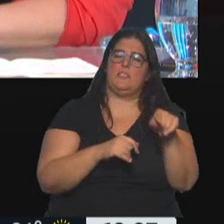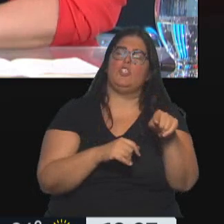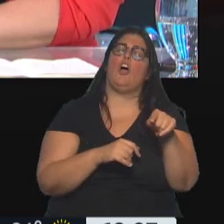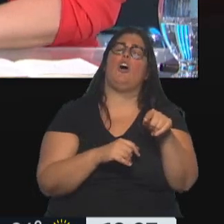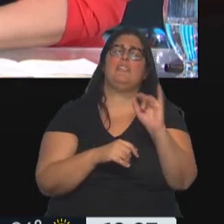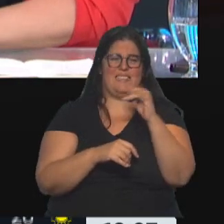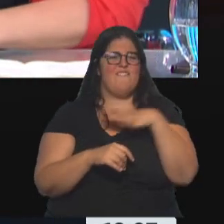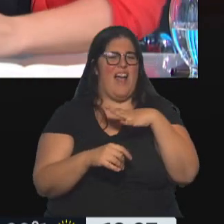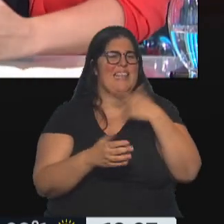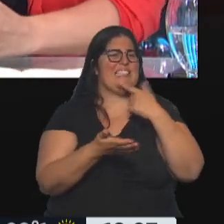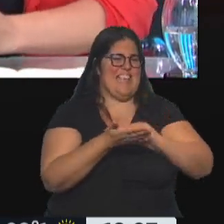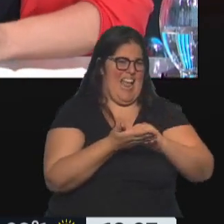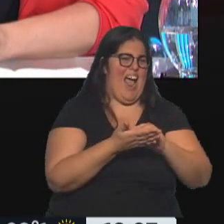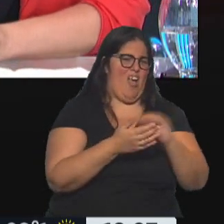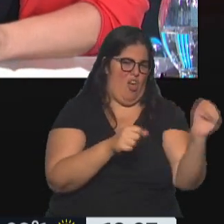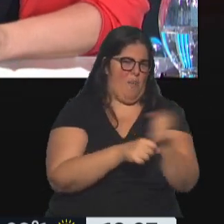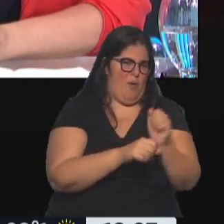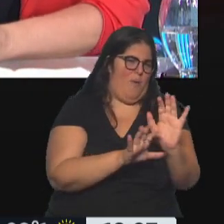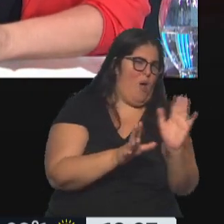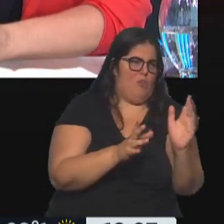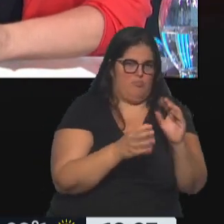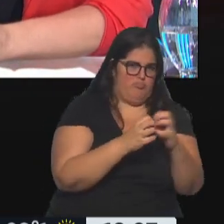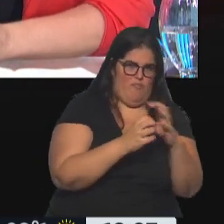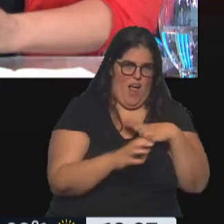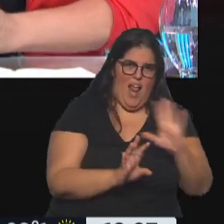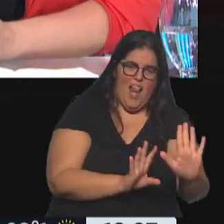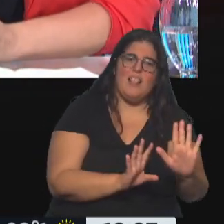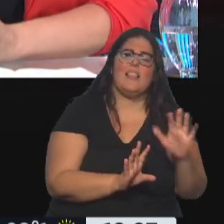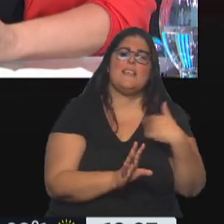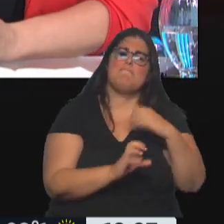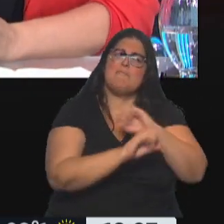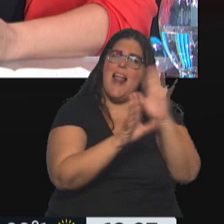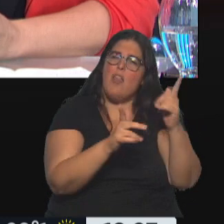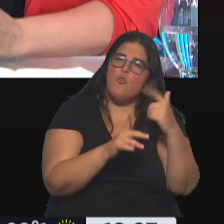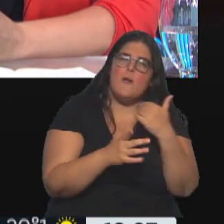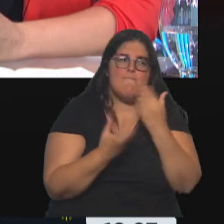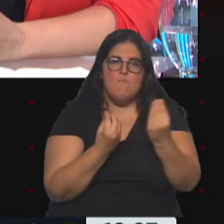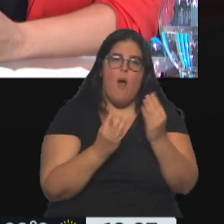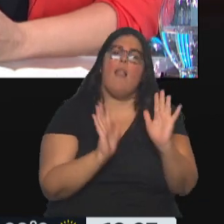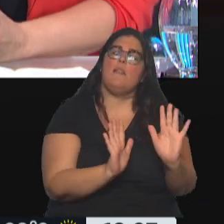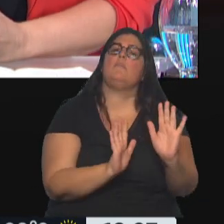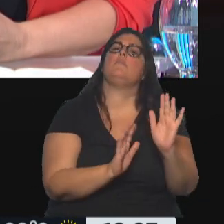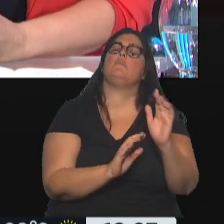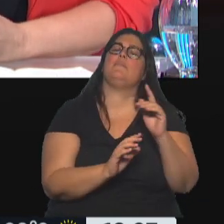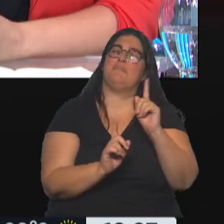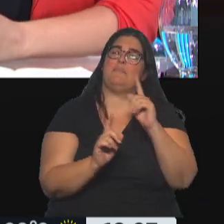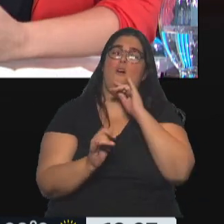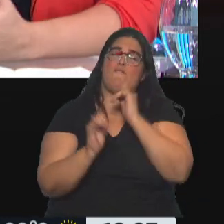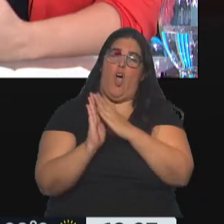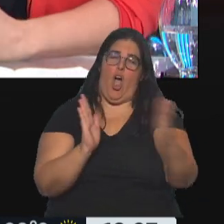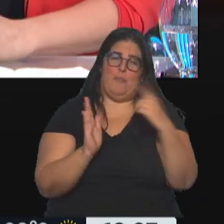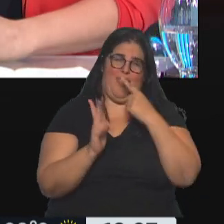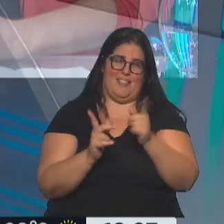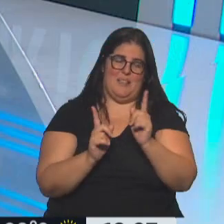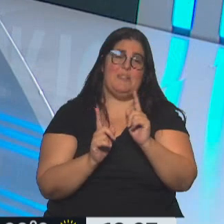bien falta el Senado y no está muy claro qué puede llegar a pasar en el Senado, porque también ahí lo remarcaban en el informe, en